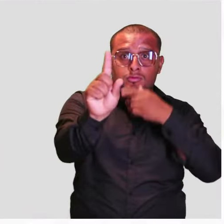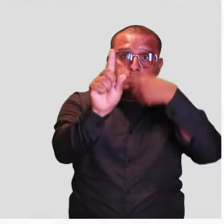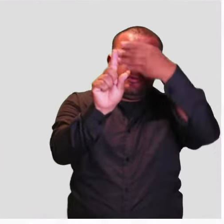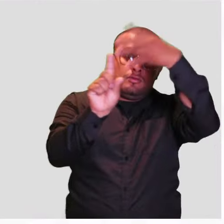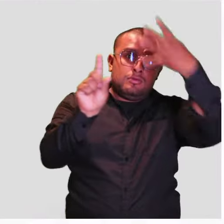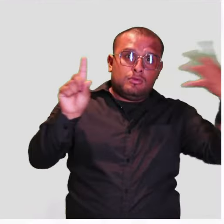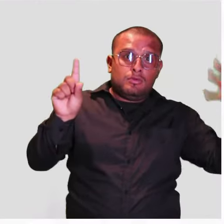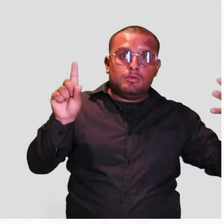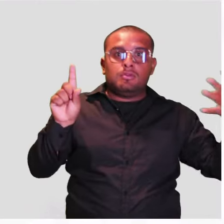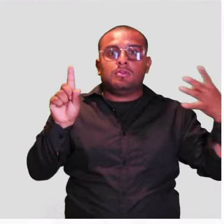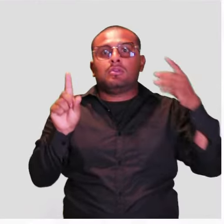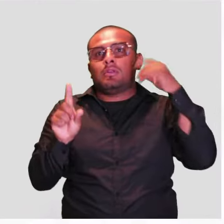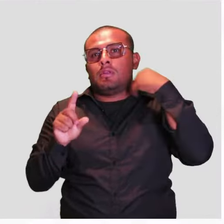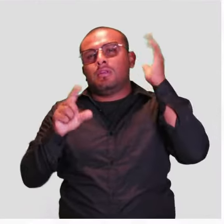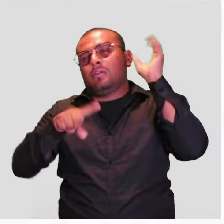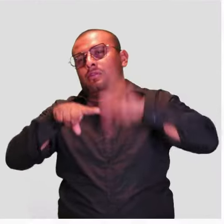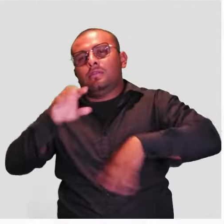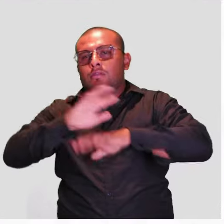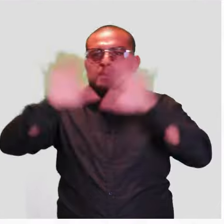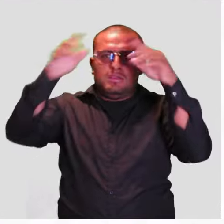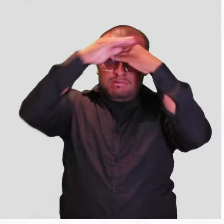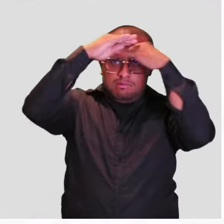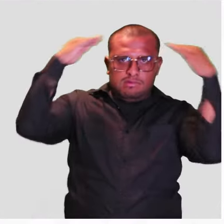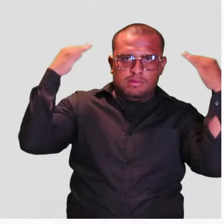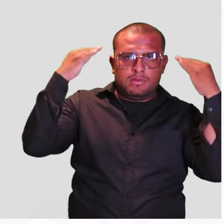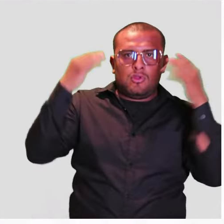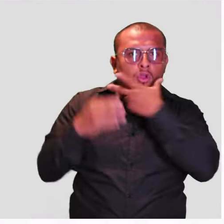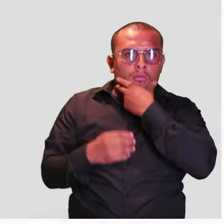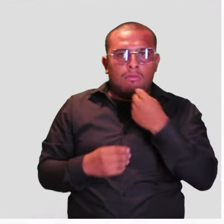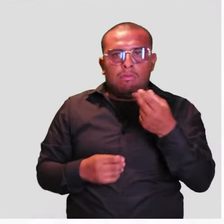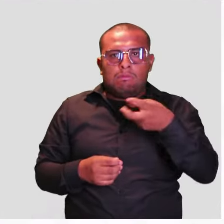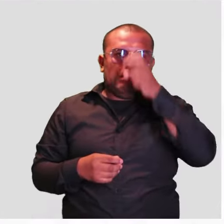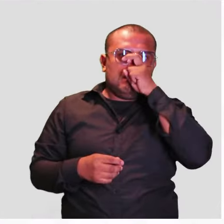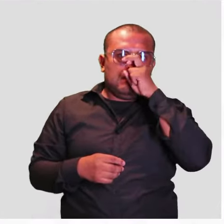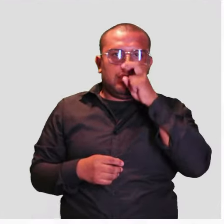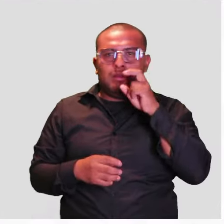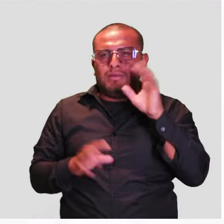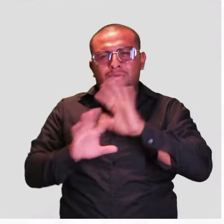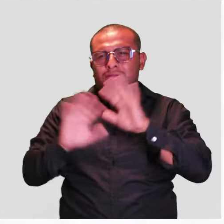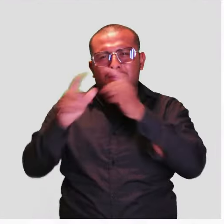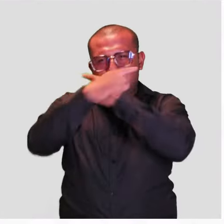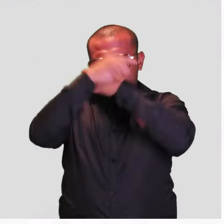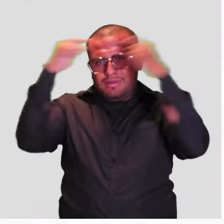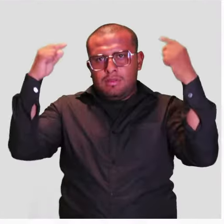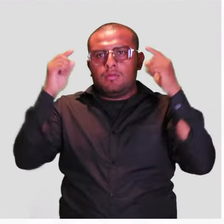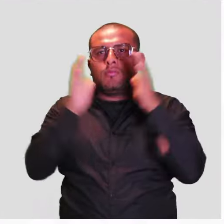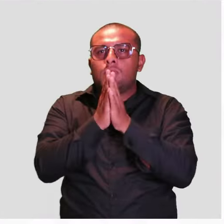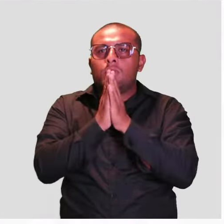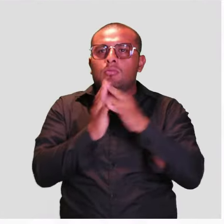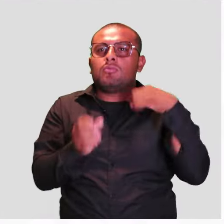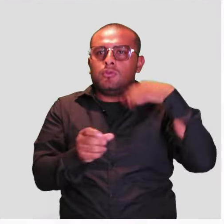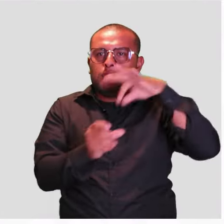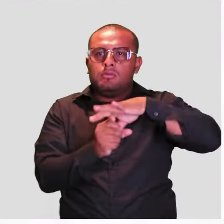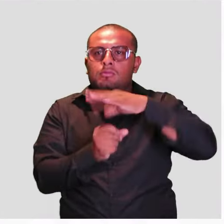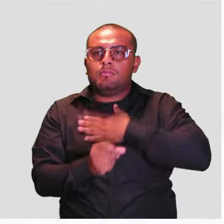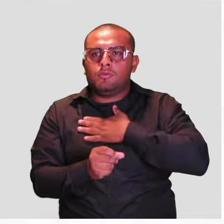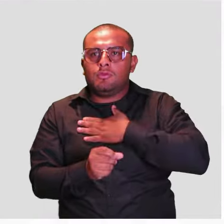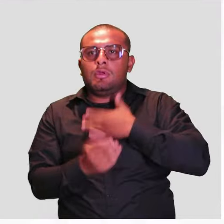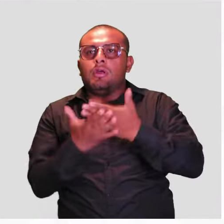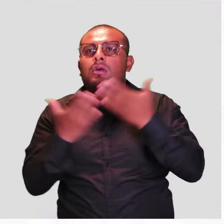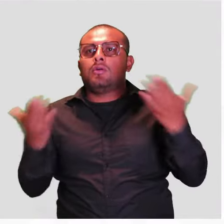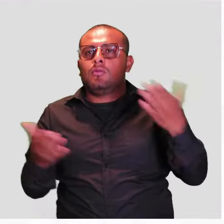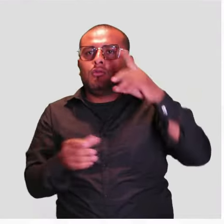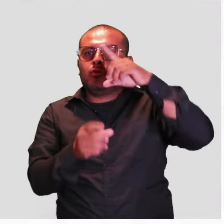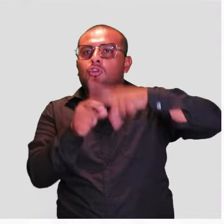estás harto de las soluciones machistas de los candidatos de Morena y el PAN, te pido tu voto, porque esta vez no se trata de colores. Esta